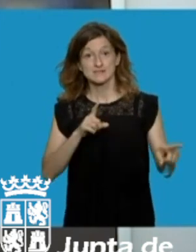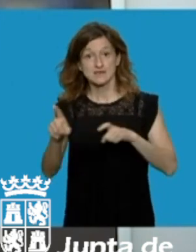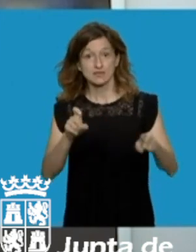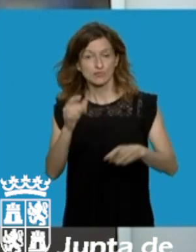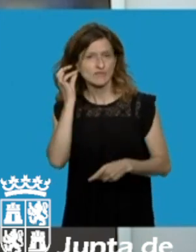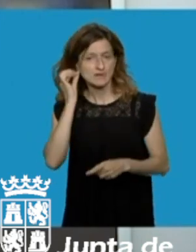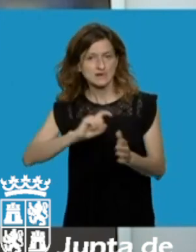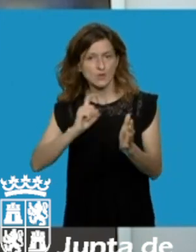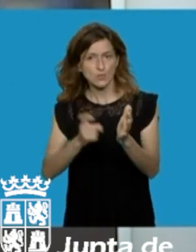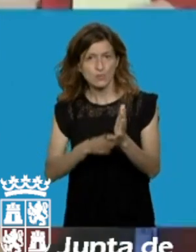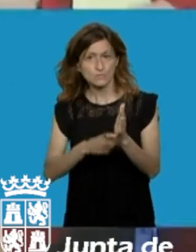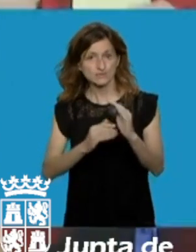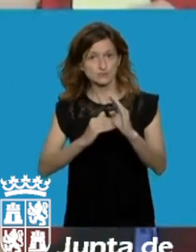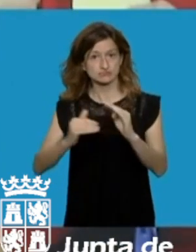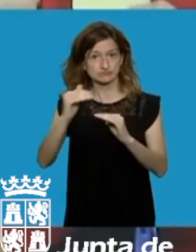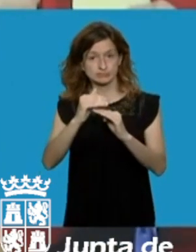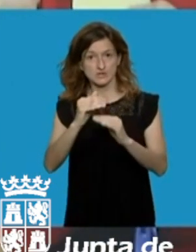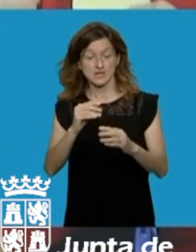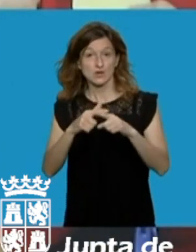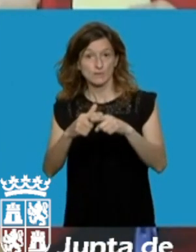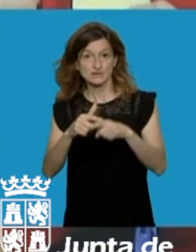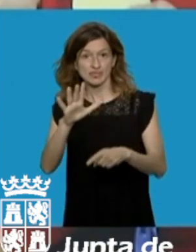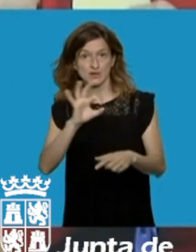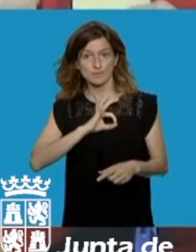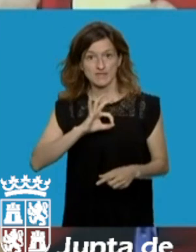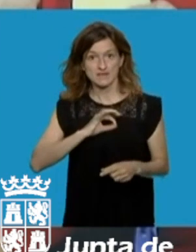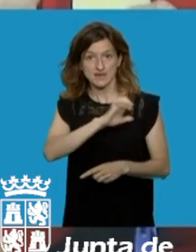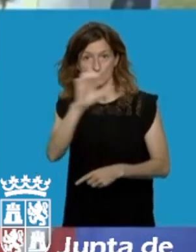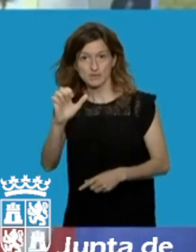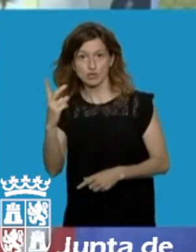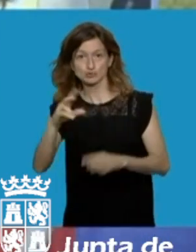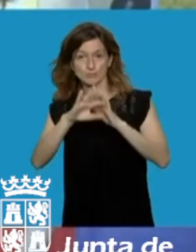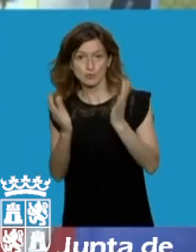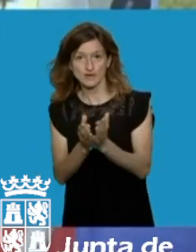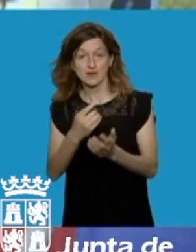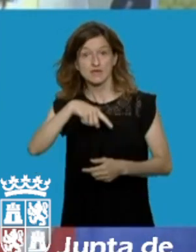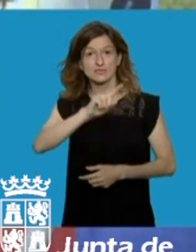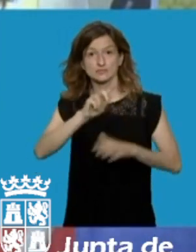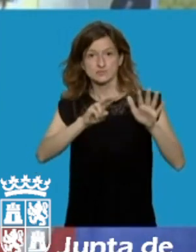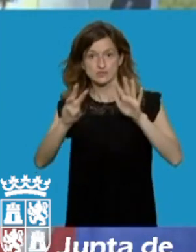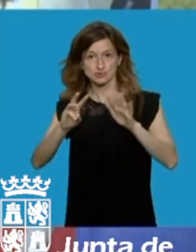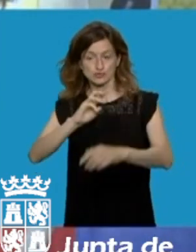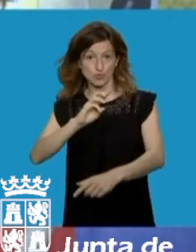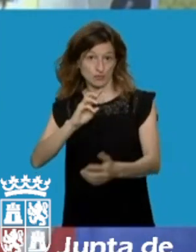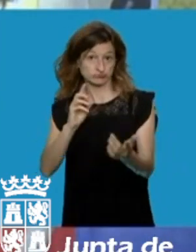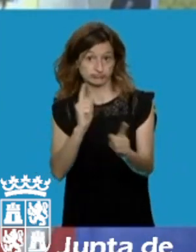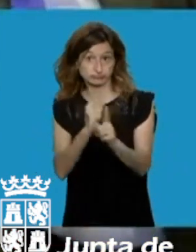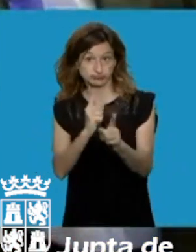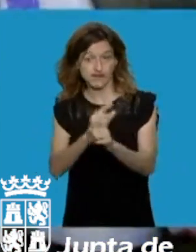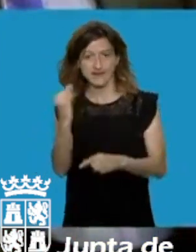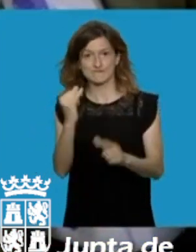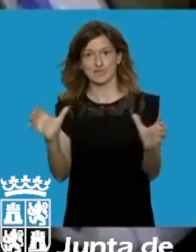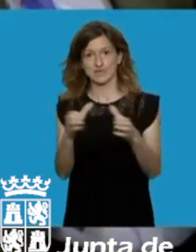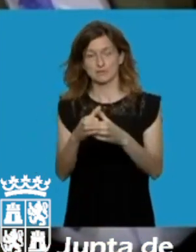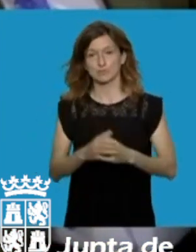femenina absoluta compartió 5 medallas en europeo y 2 en mundiales, en sus 178 partidos como jefe de equipo.